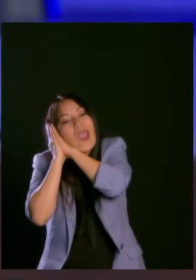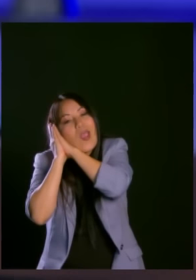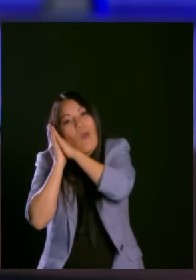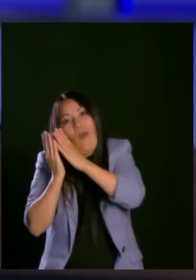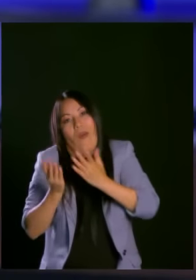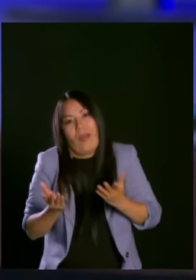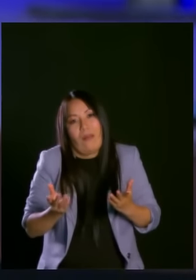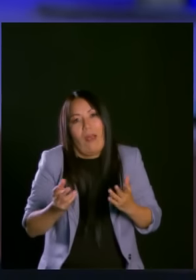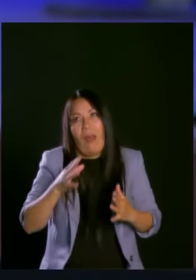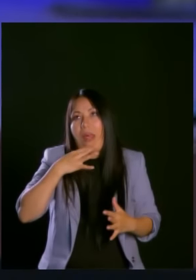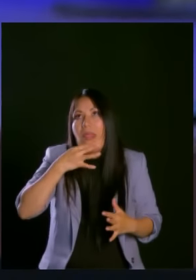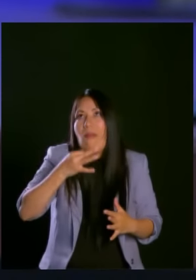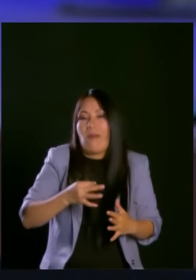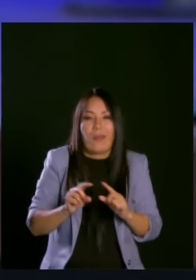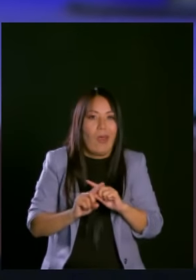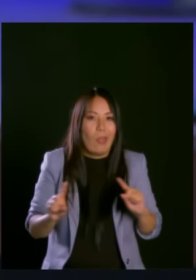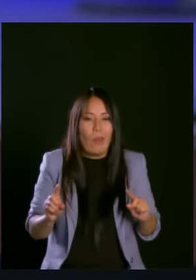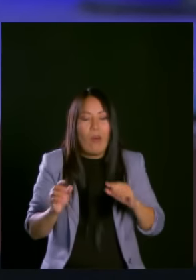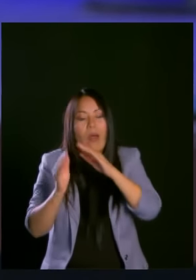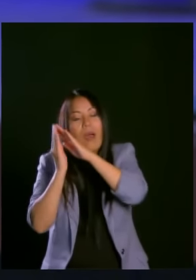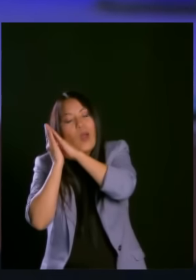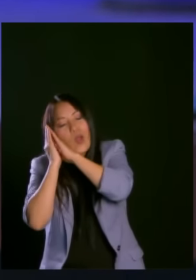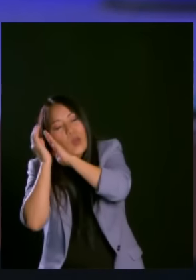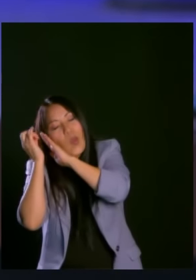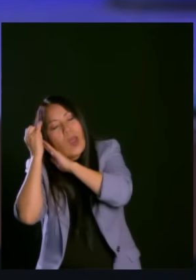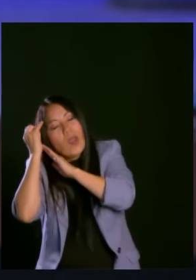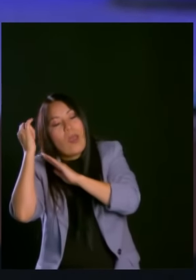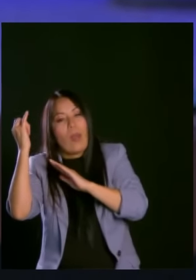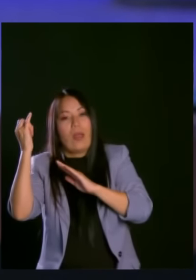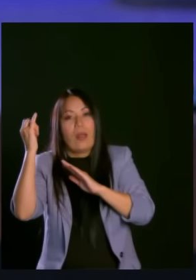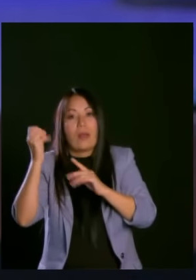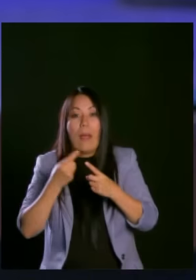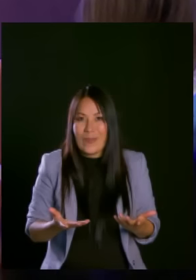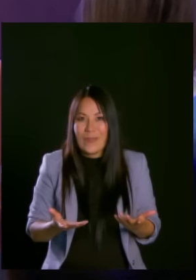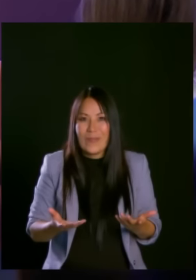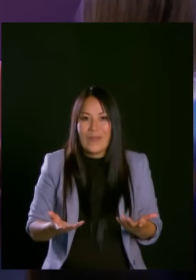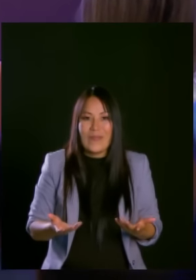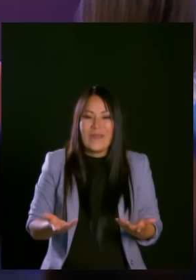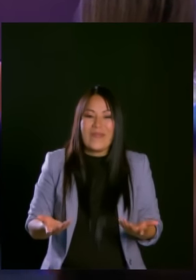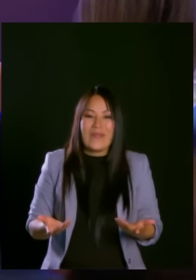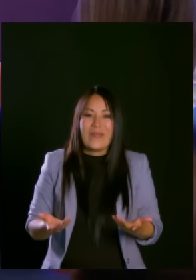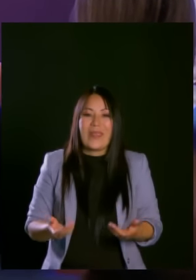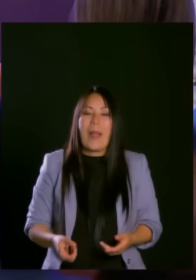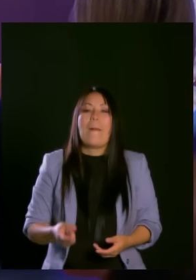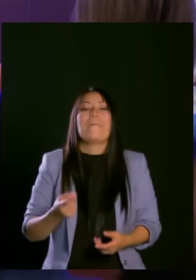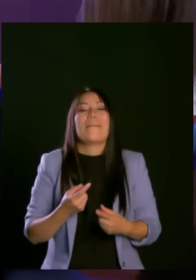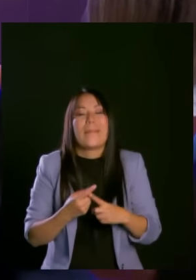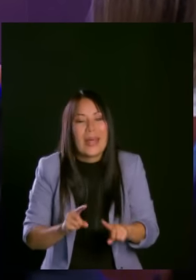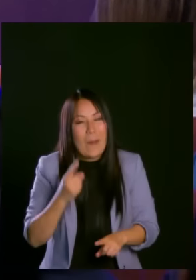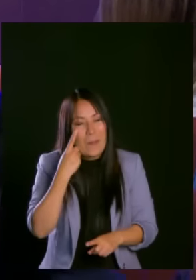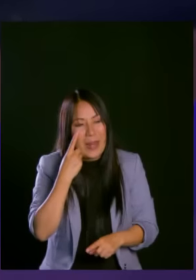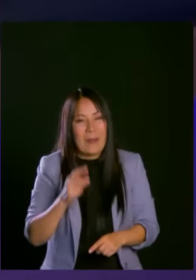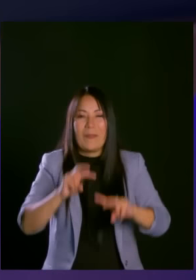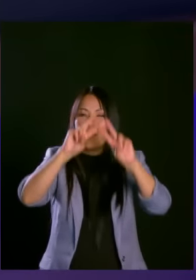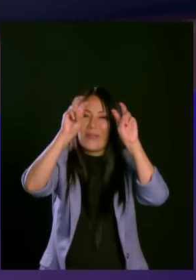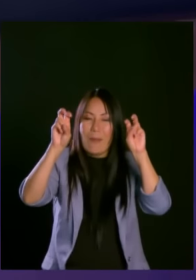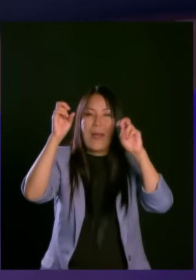mentira ocasione un efecto aún físico en ti? Meditar